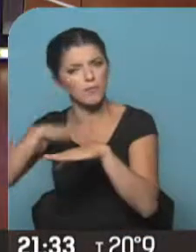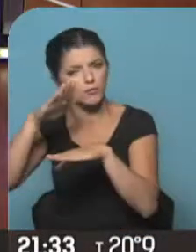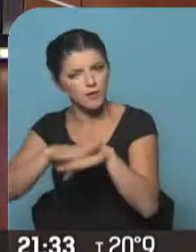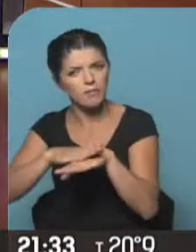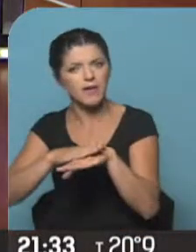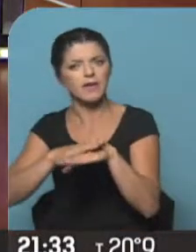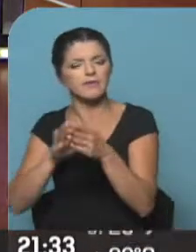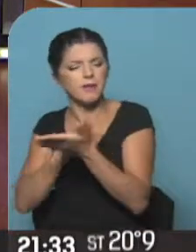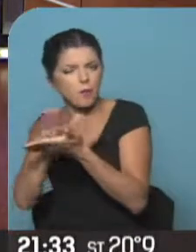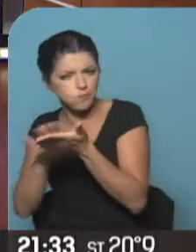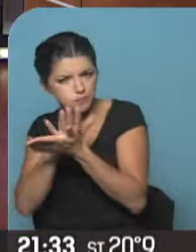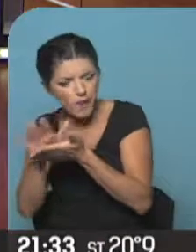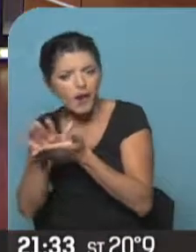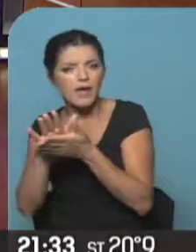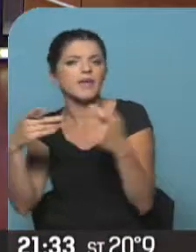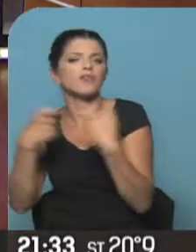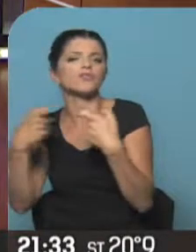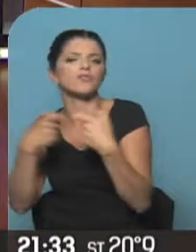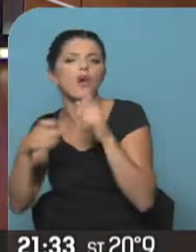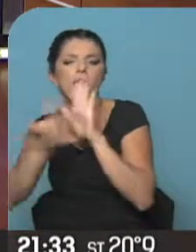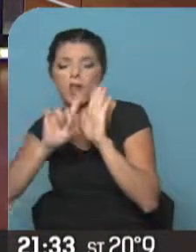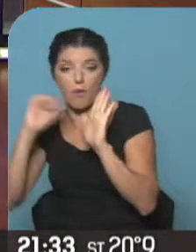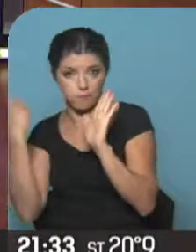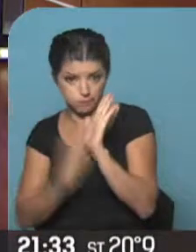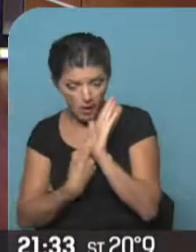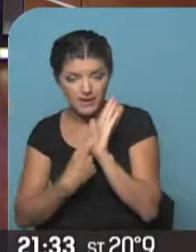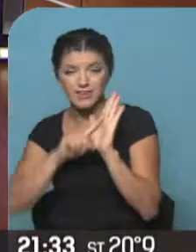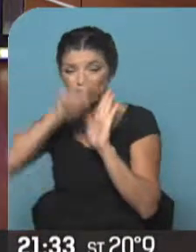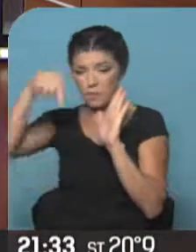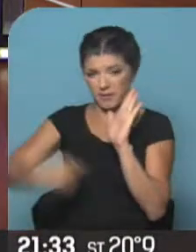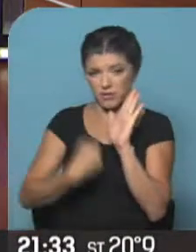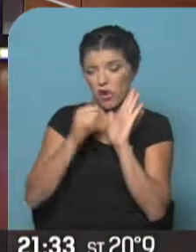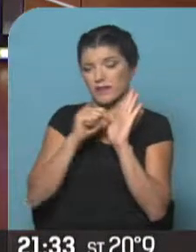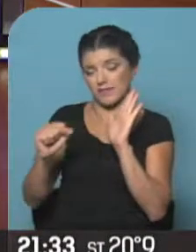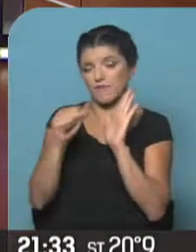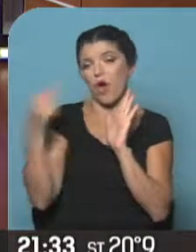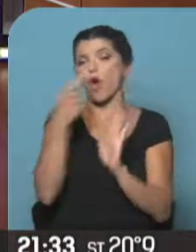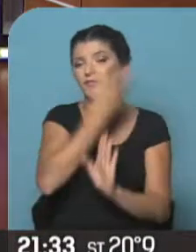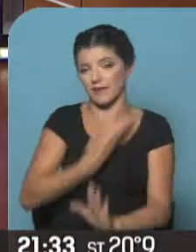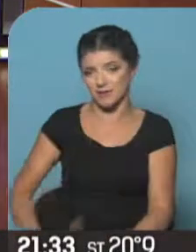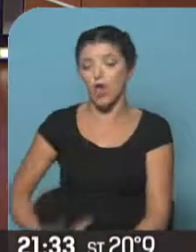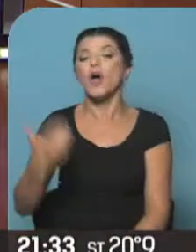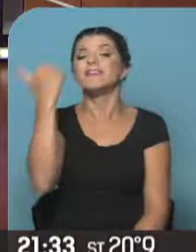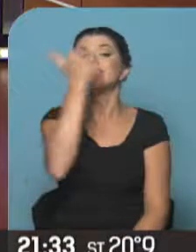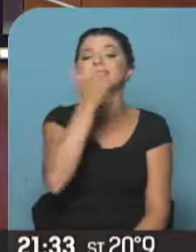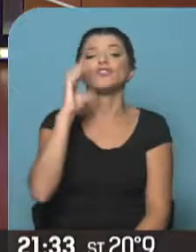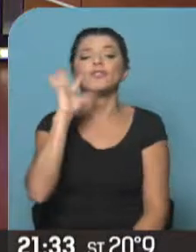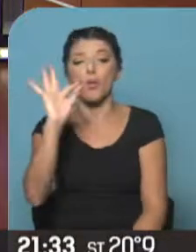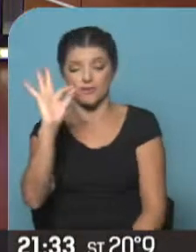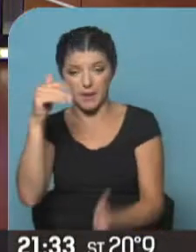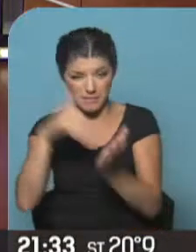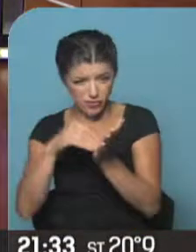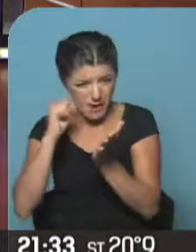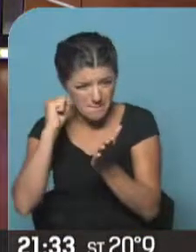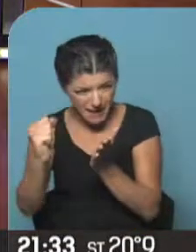y asociación ilícita que le habría causado un perjuicio al Estado bonaerense por 650 millones de pesos en la